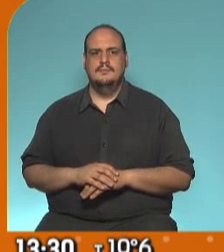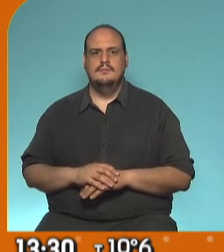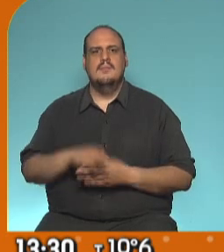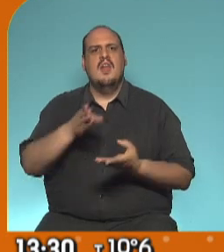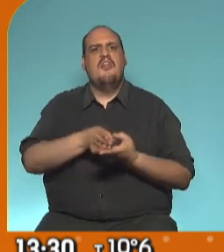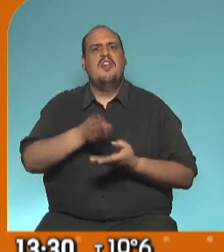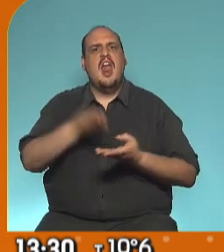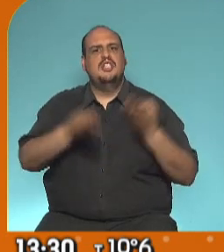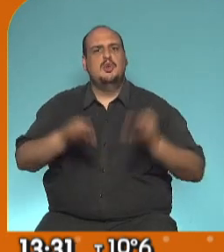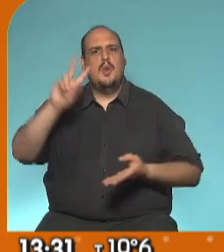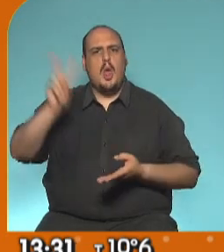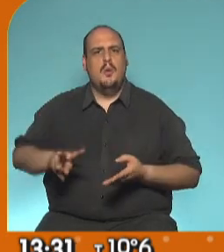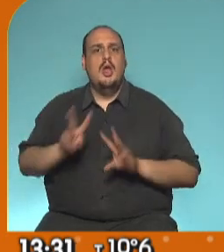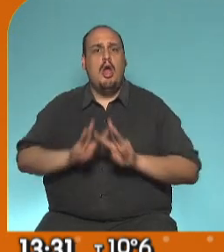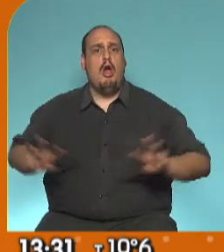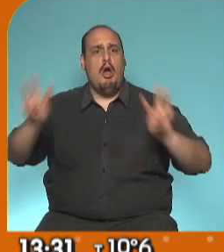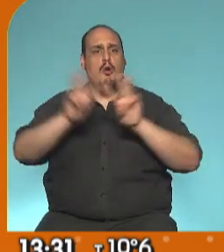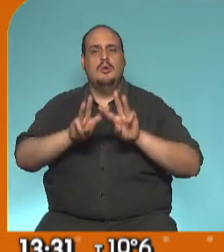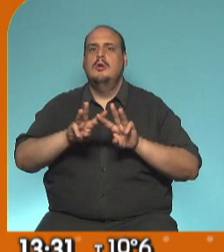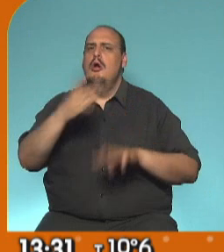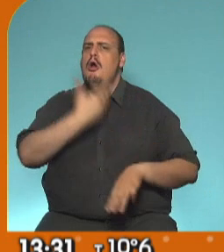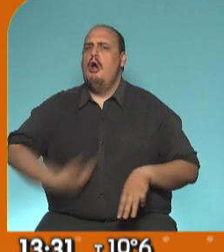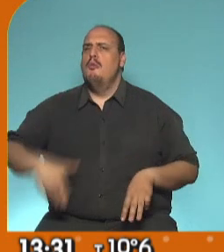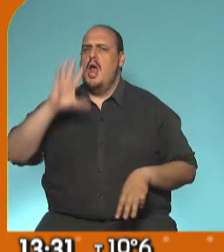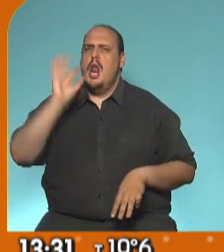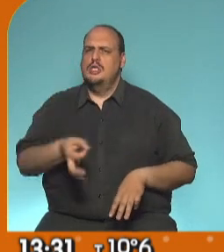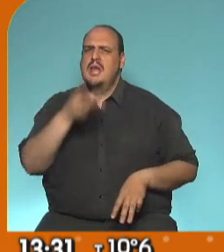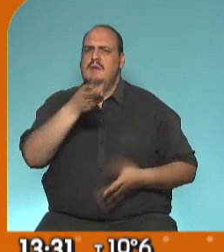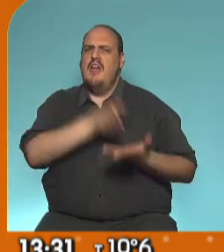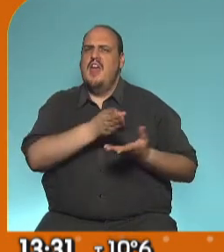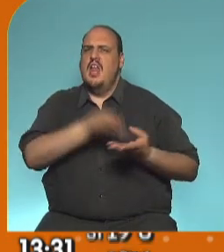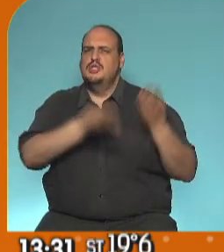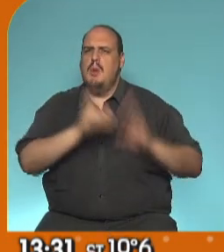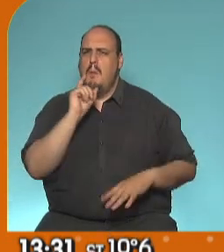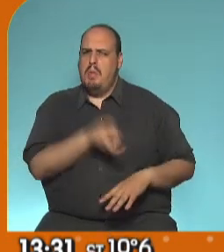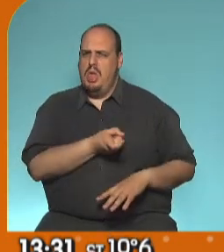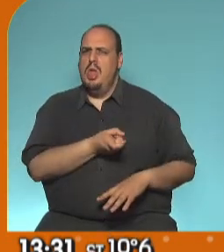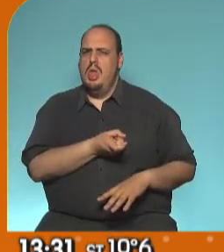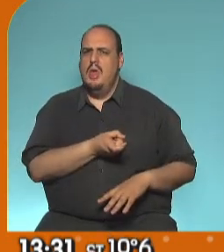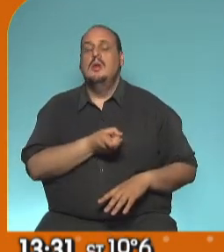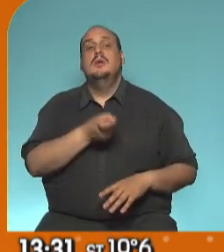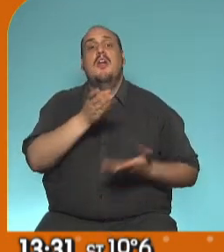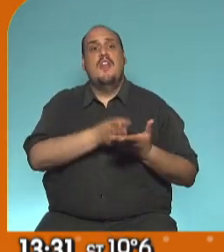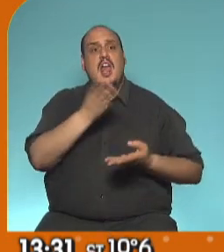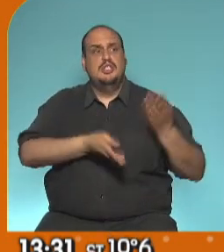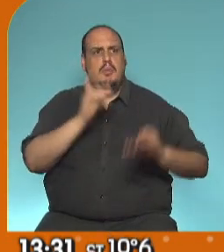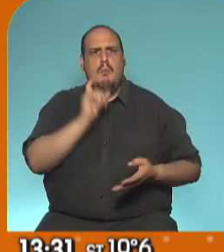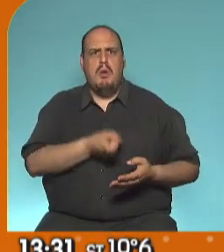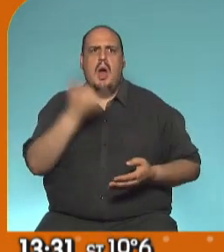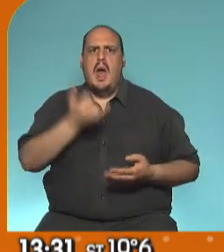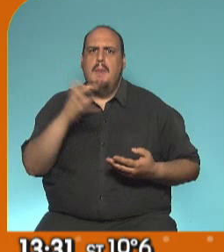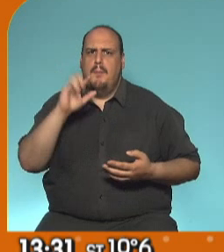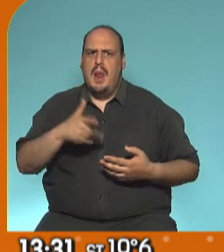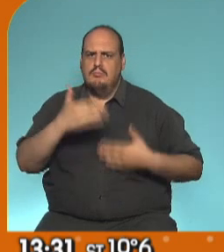Derechos humanos en Venezuela, según la ONU, el gobierno tenía conocimiento de las violaciones a los derechos humanos. Las violaciones a los derechos humanos fueron sistemáticas.